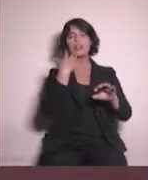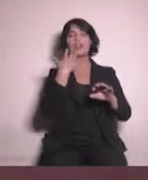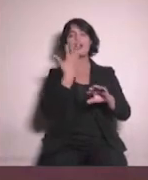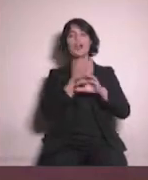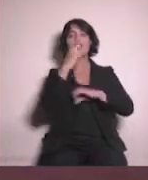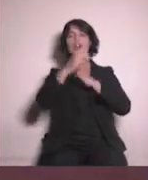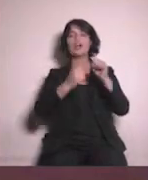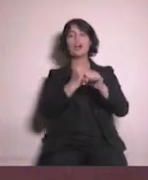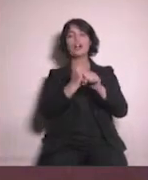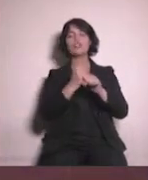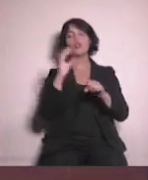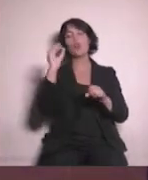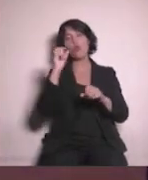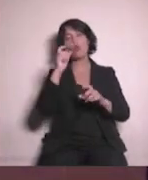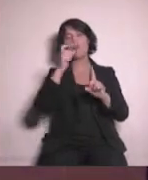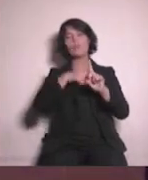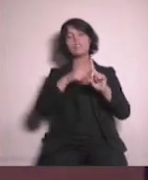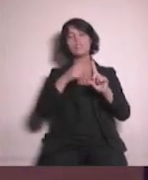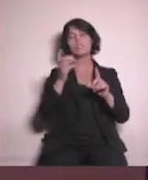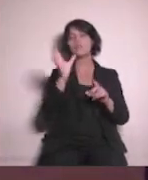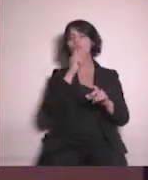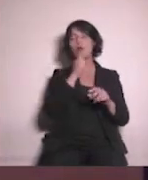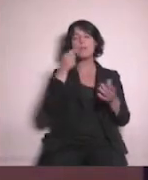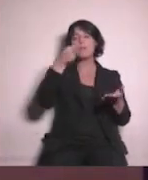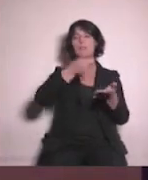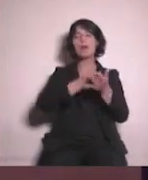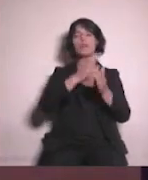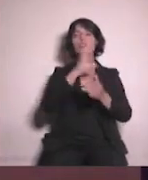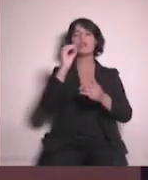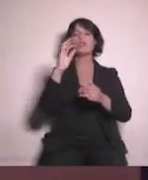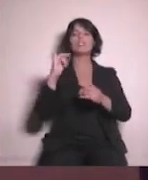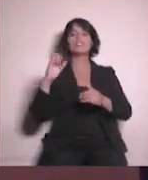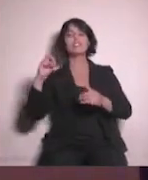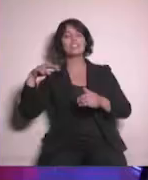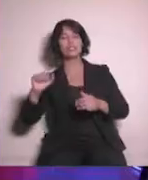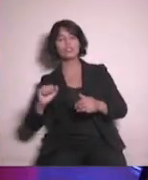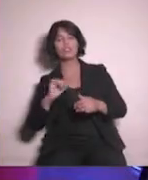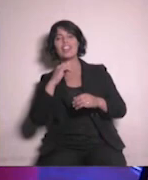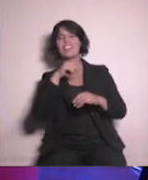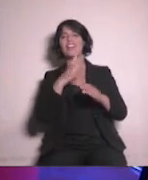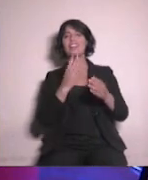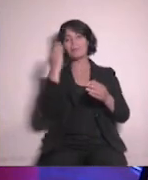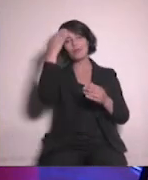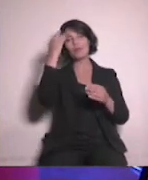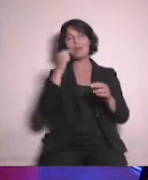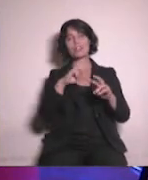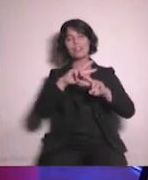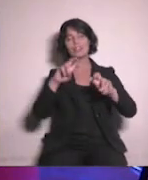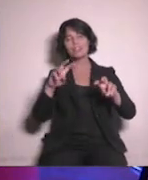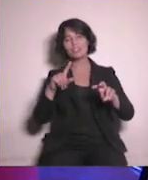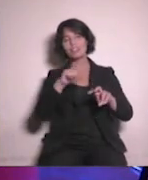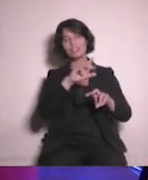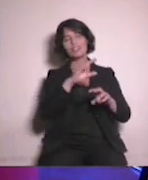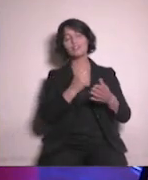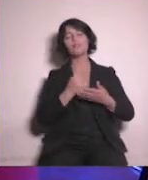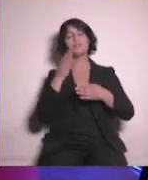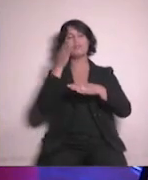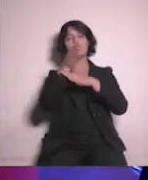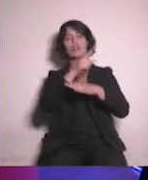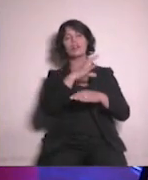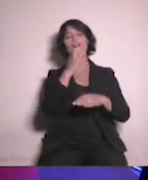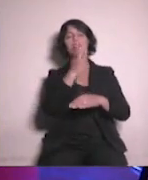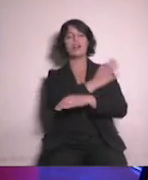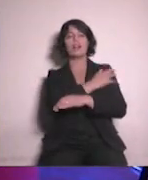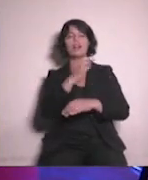aparece que no tiene cotización cuando él sabe que ha trabajado. En ese momento tenemos más información y podemos buscar de una manera más precisa cuál es